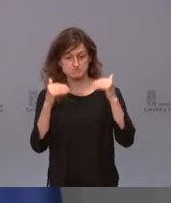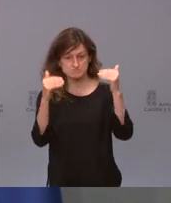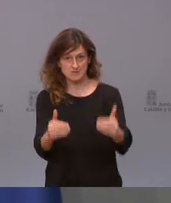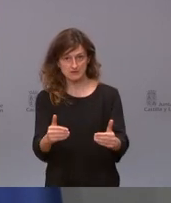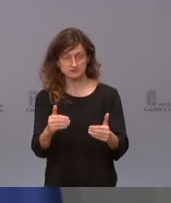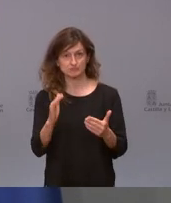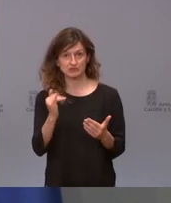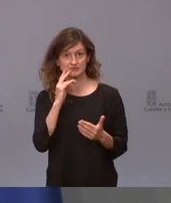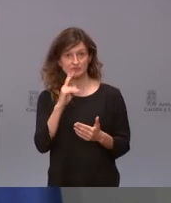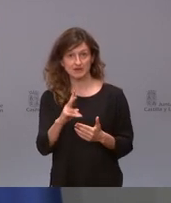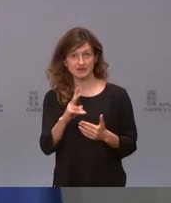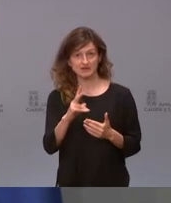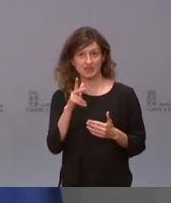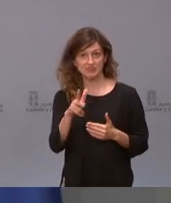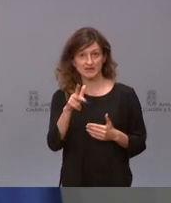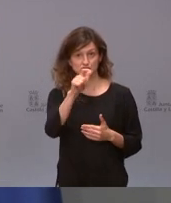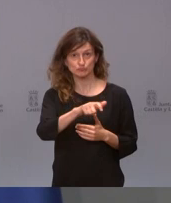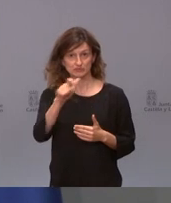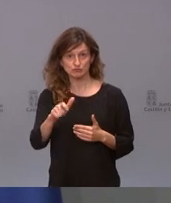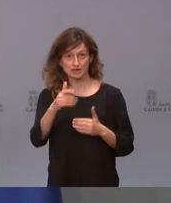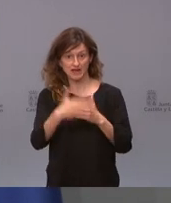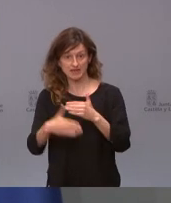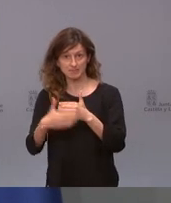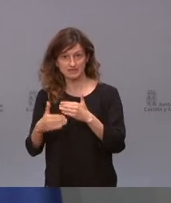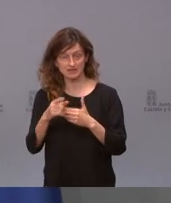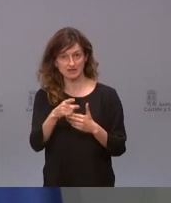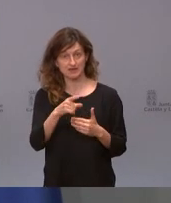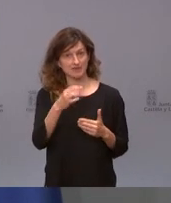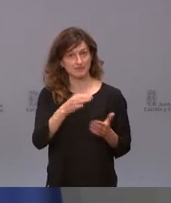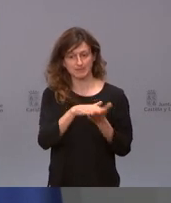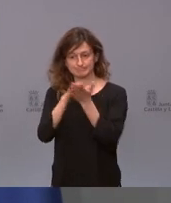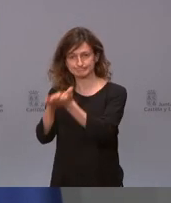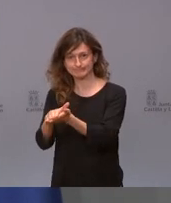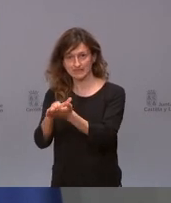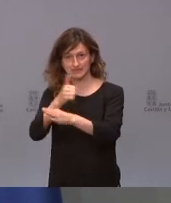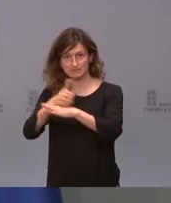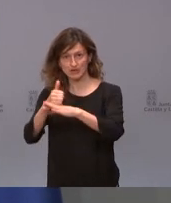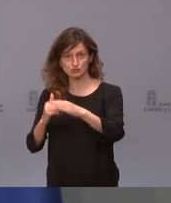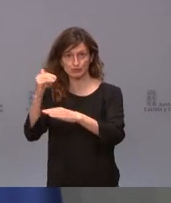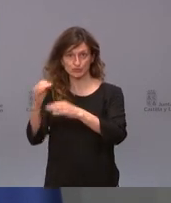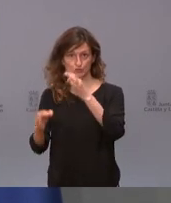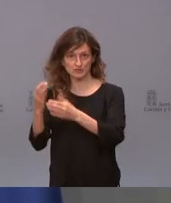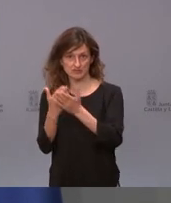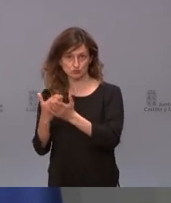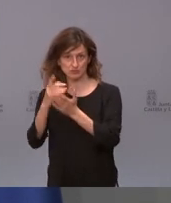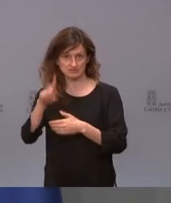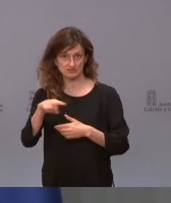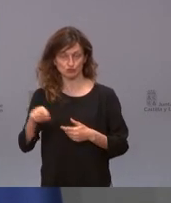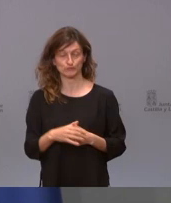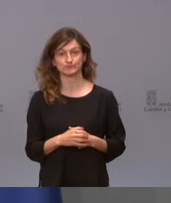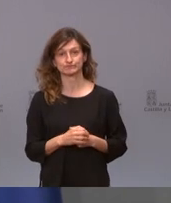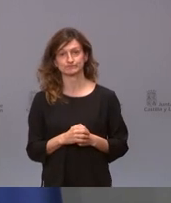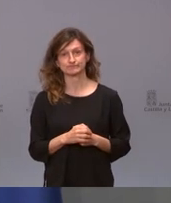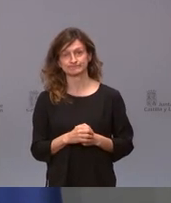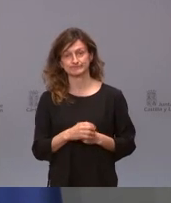signifique una limitación de los derechos de las personas pues tendrán que pasar por el tribunal superior de justicia y bueno